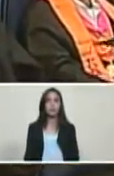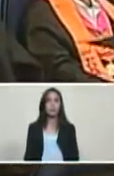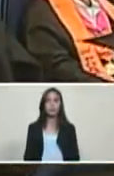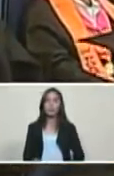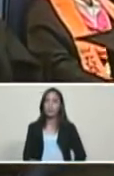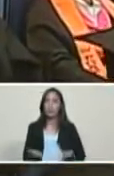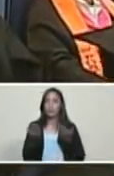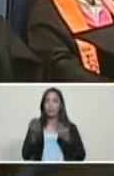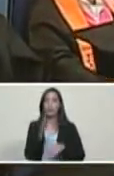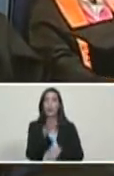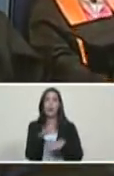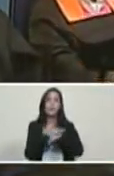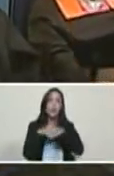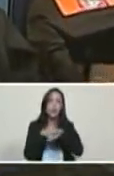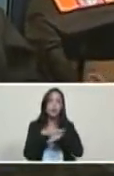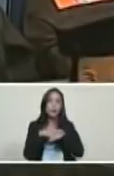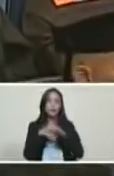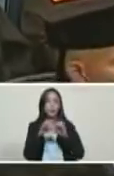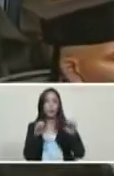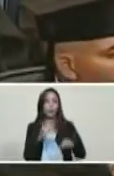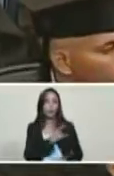compañero Uber Roa,